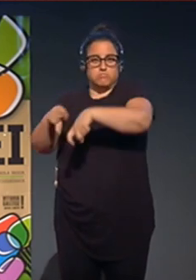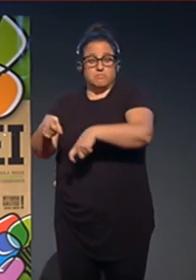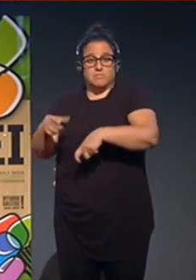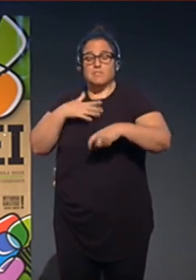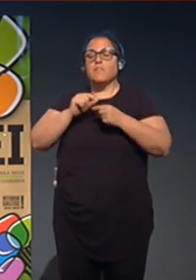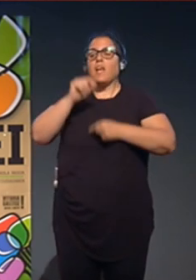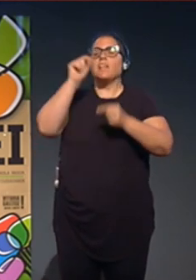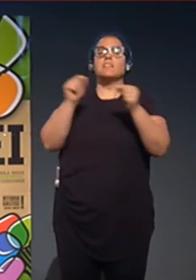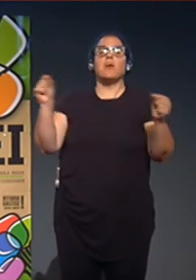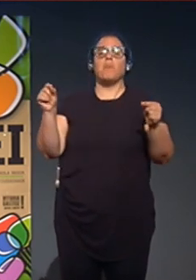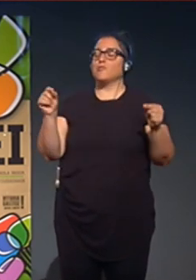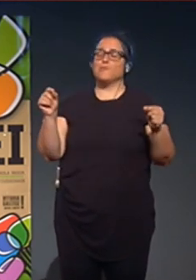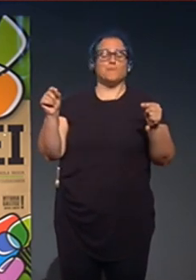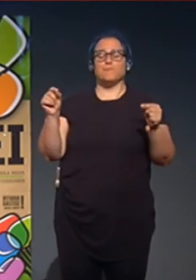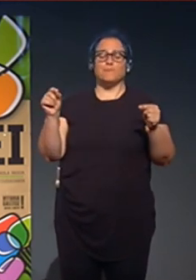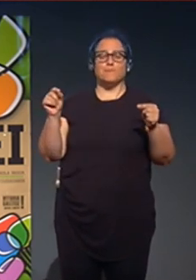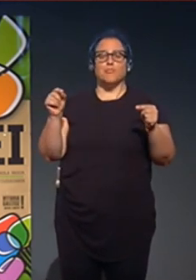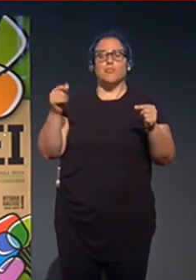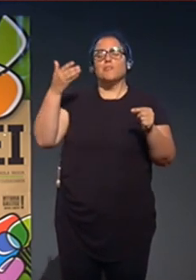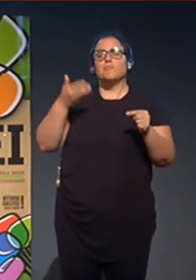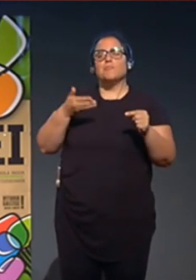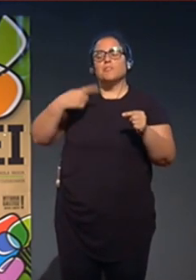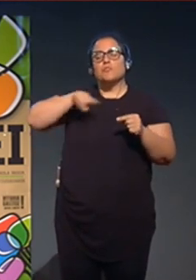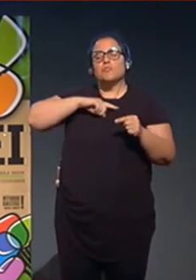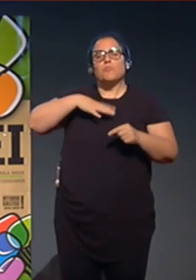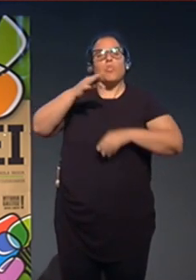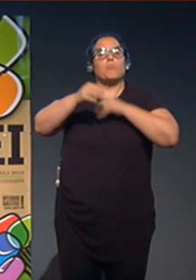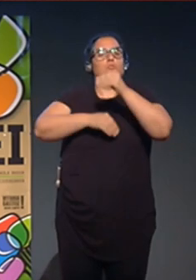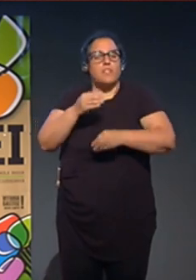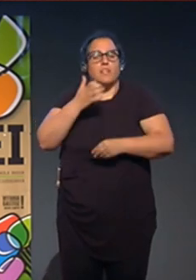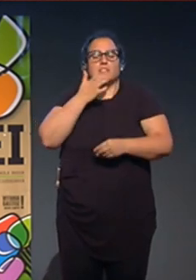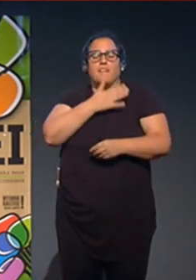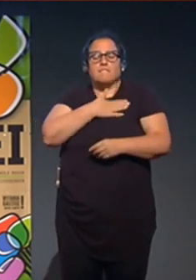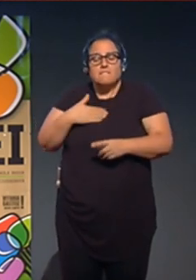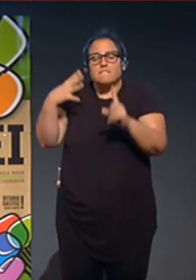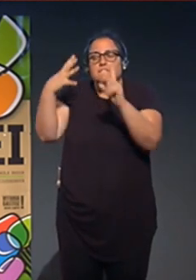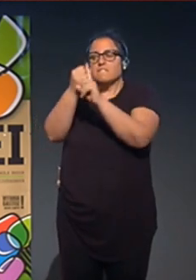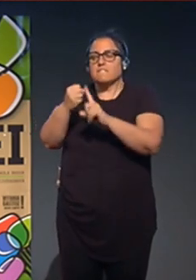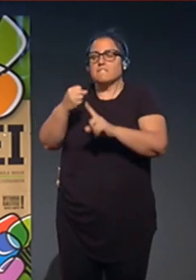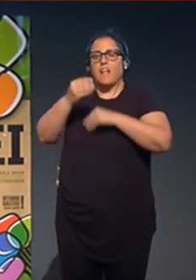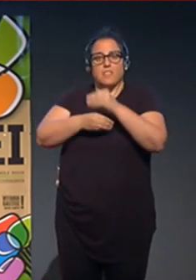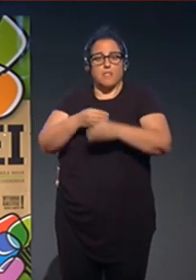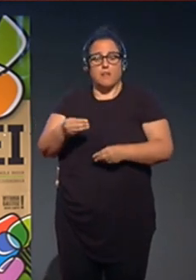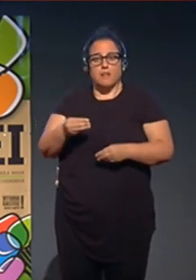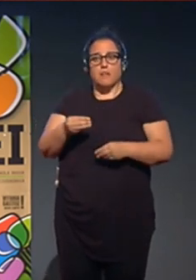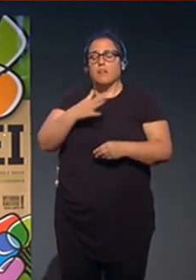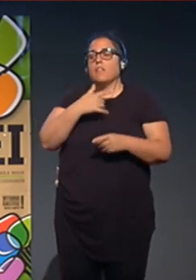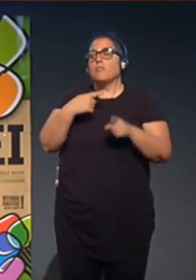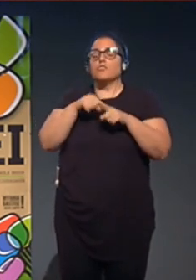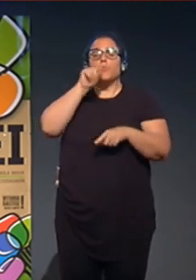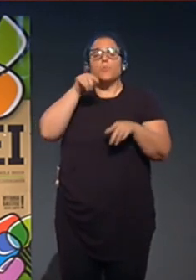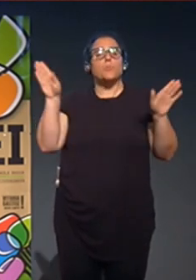no podemos hacerlo si además tenemos la obligación de hacerlo quiere decir que todos tenemos que ser colibrís por supuesto y también